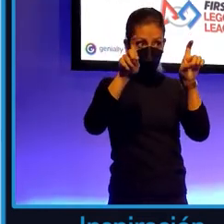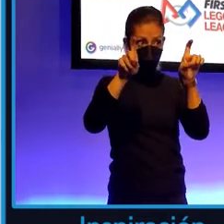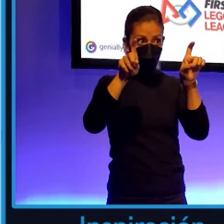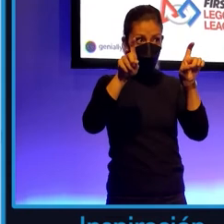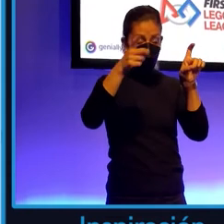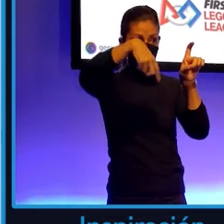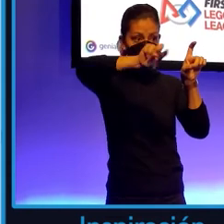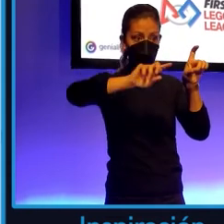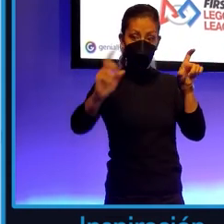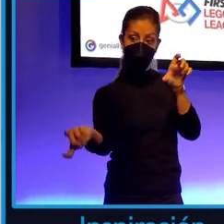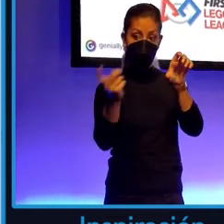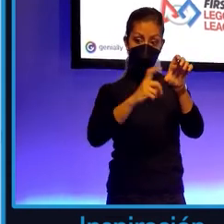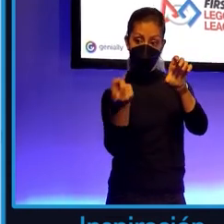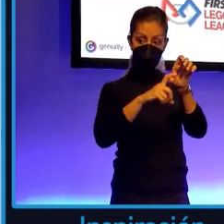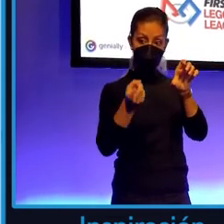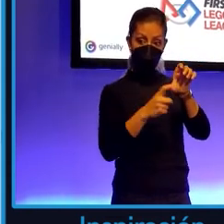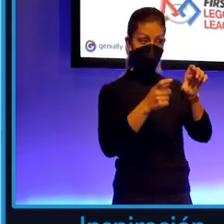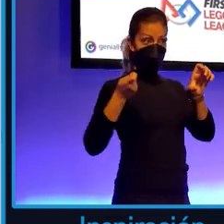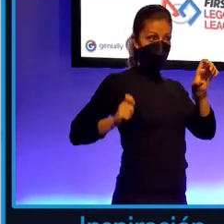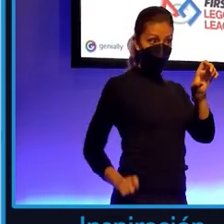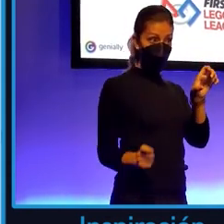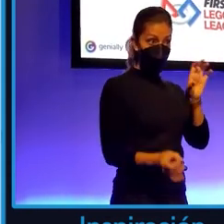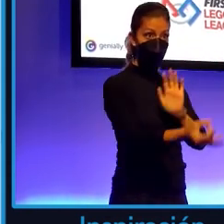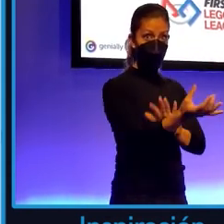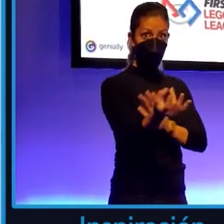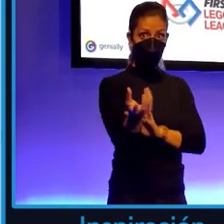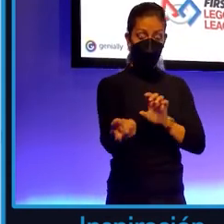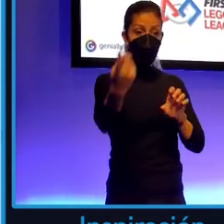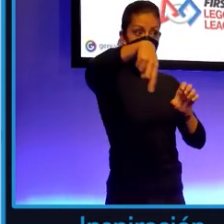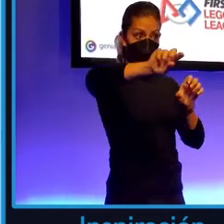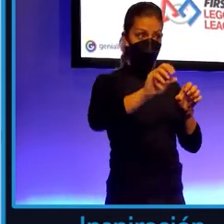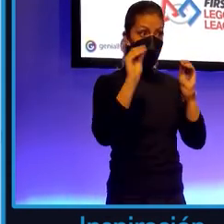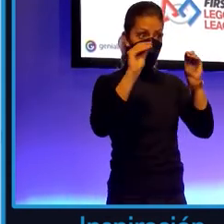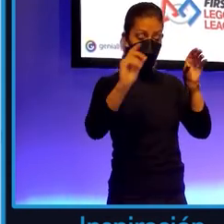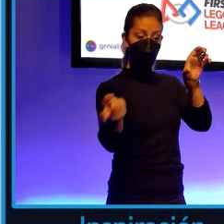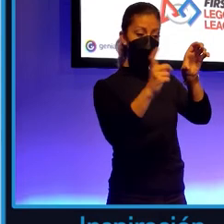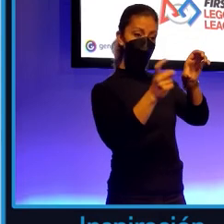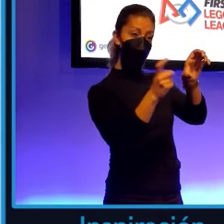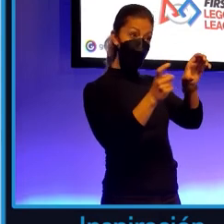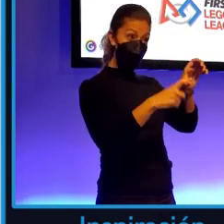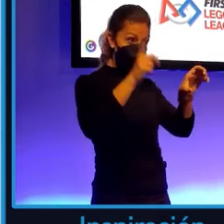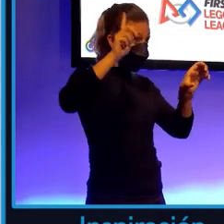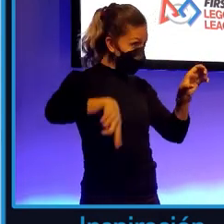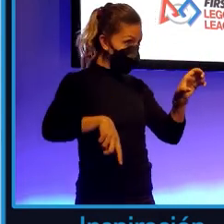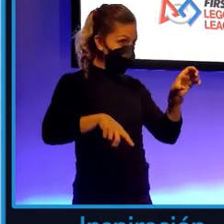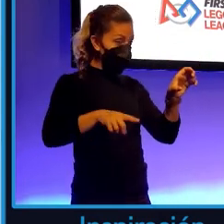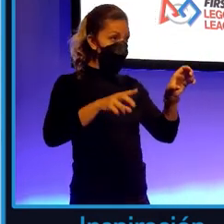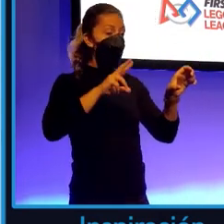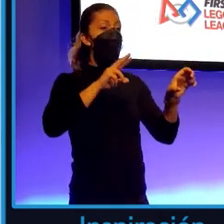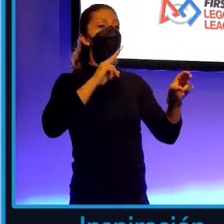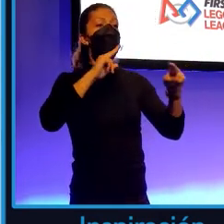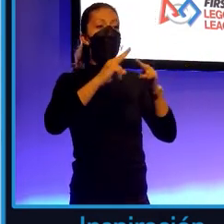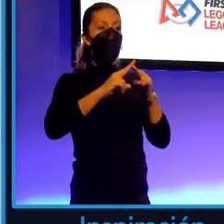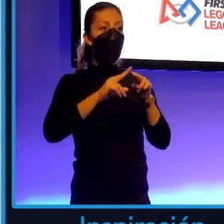en estas nuevas profesiones en estas nuevas sinergias de las empresas canarias que se marca como ecosistema del nomadismo digital